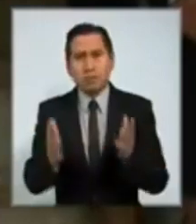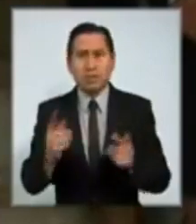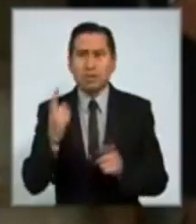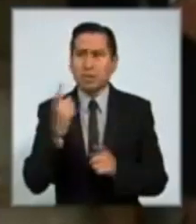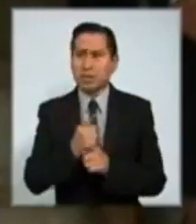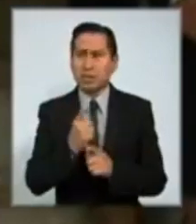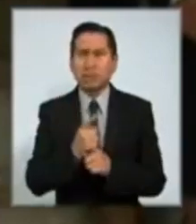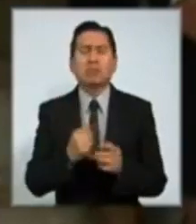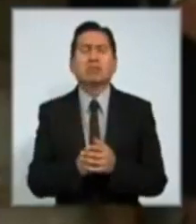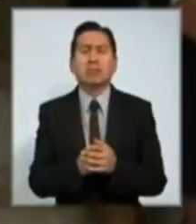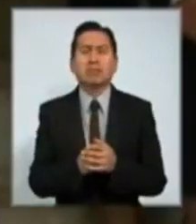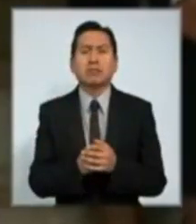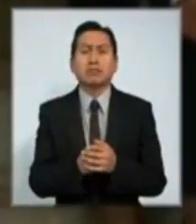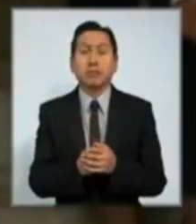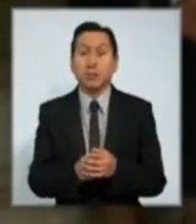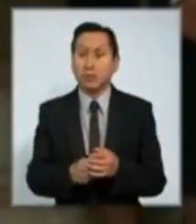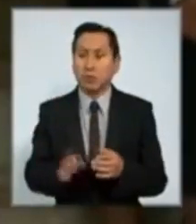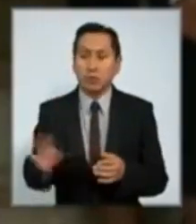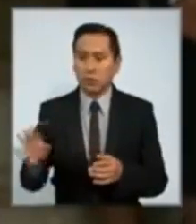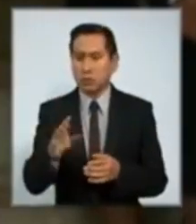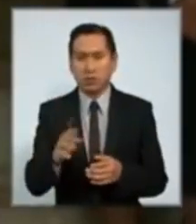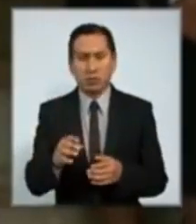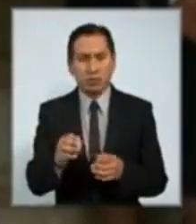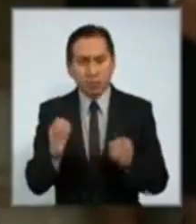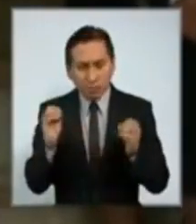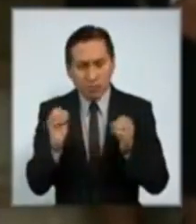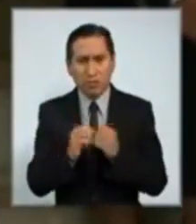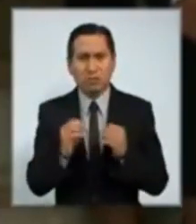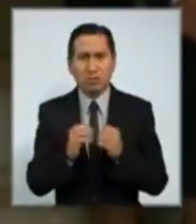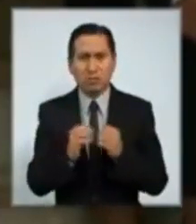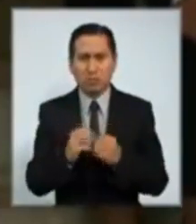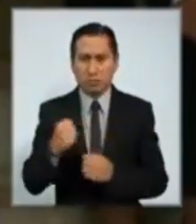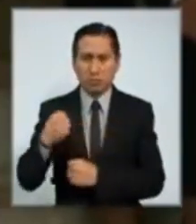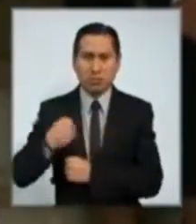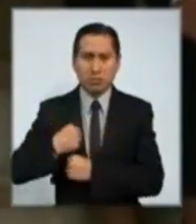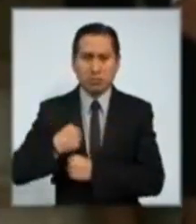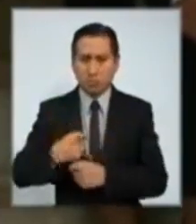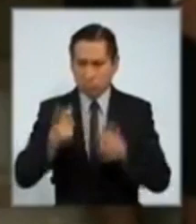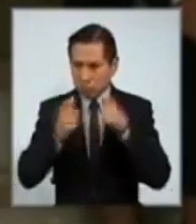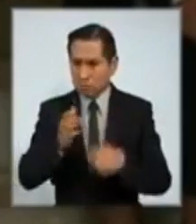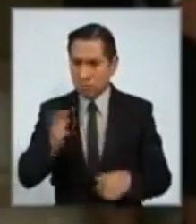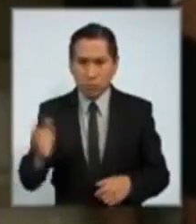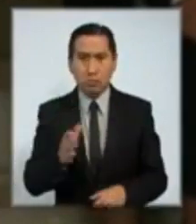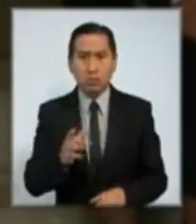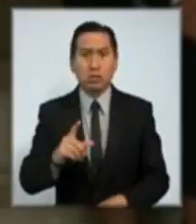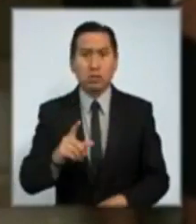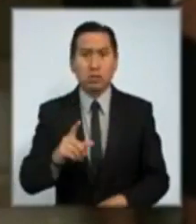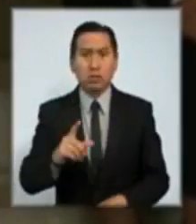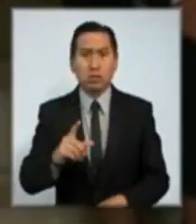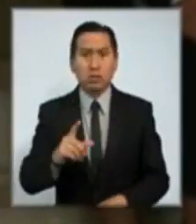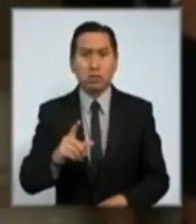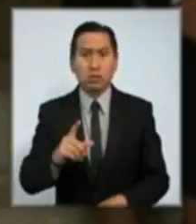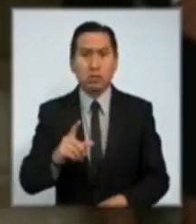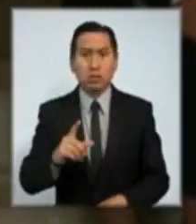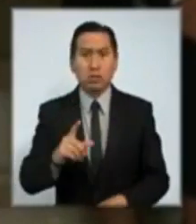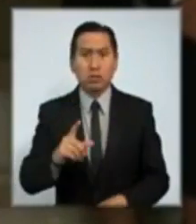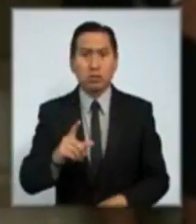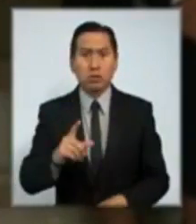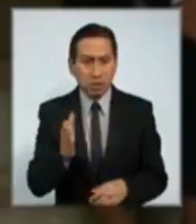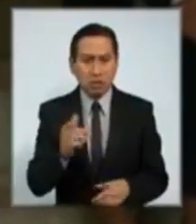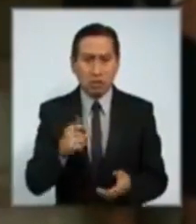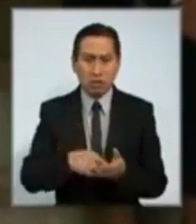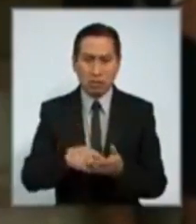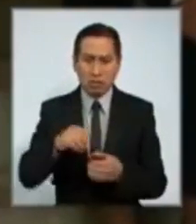una participación más activa de las Fuerzas Armadas y de la Policía Nacional en la lucha contra